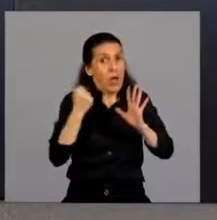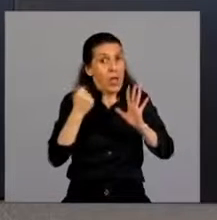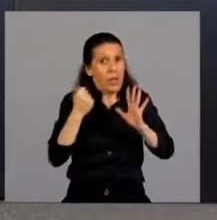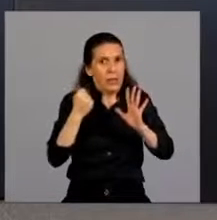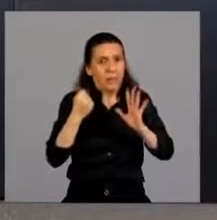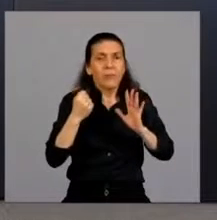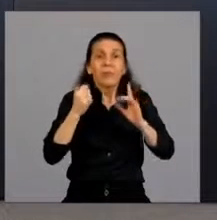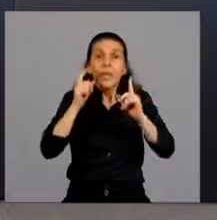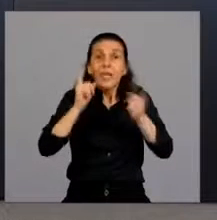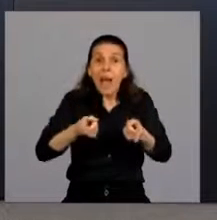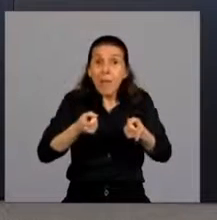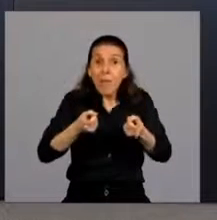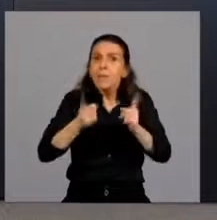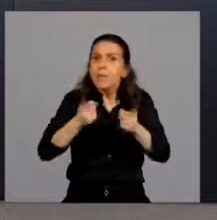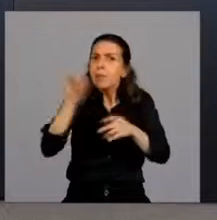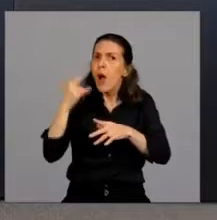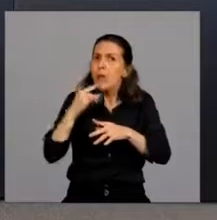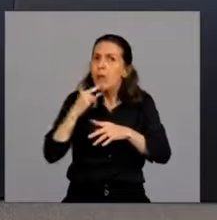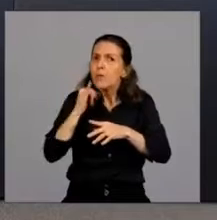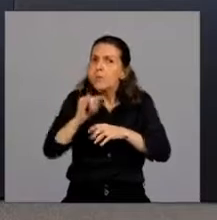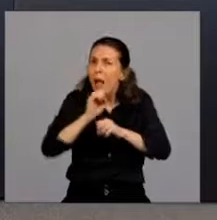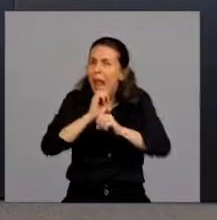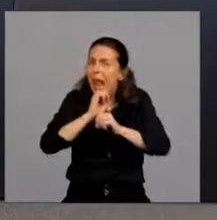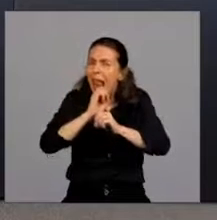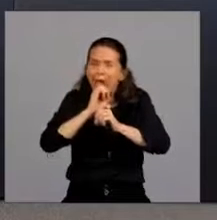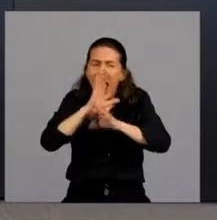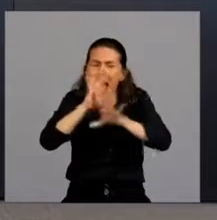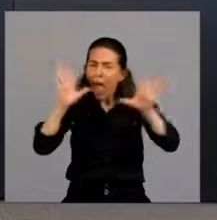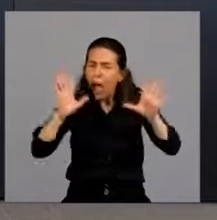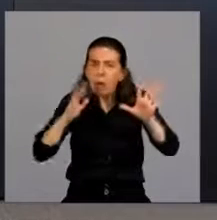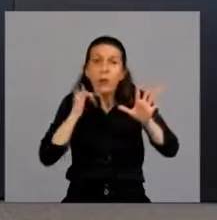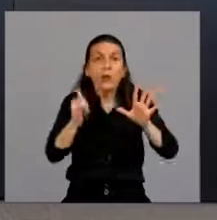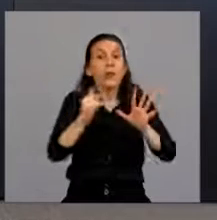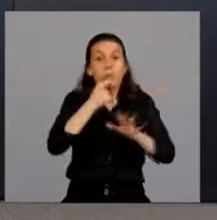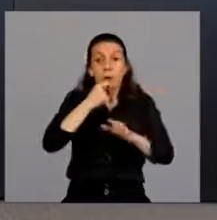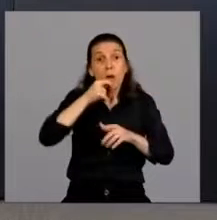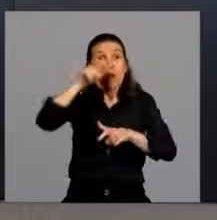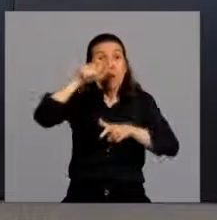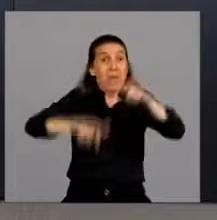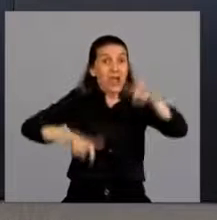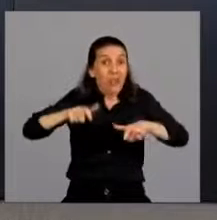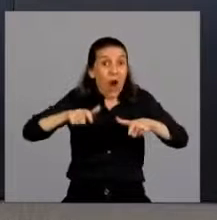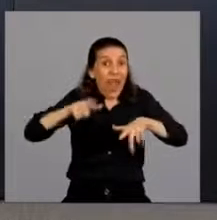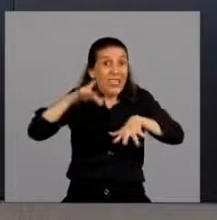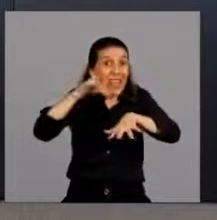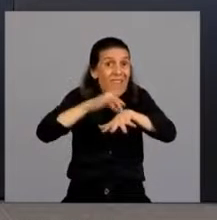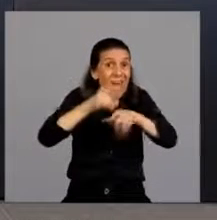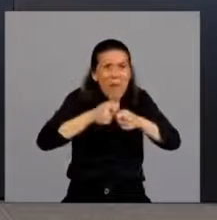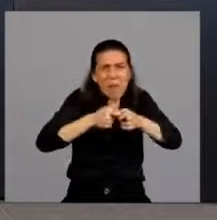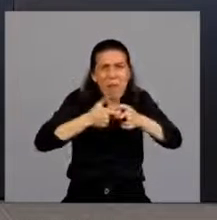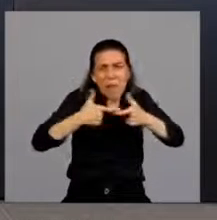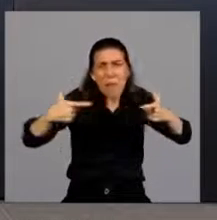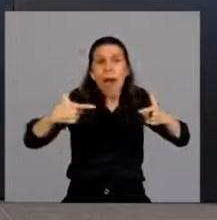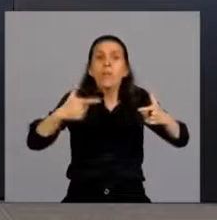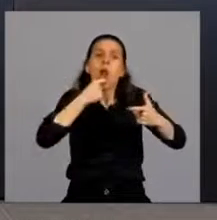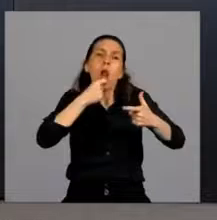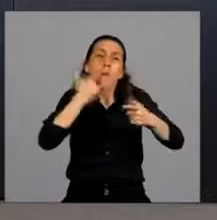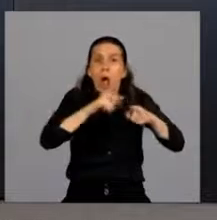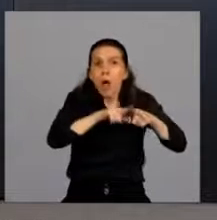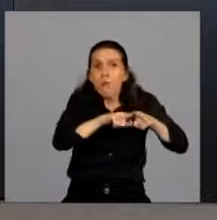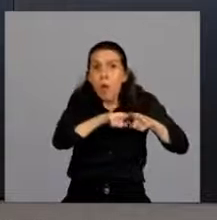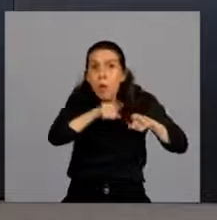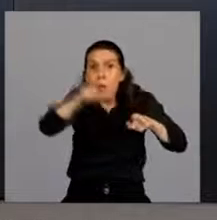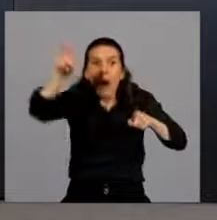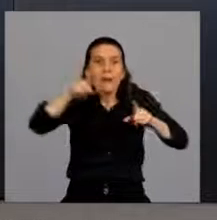Y aclarar, como aclaré la otra vez, muy claro, si los casos aumentan significativamente, si volvemos a tener una escalada, o